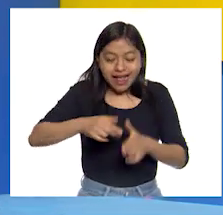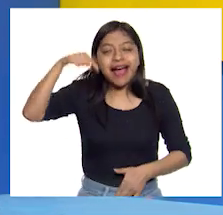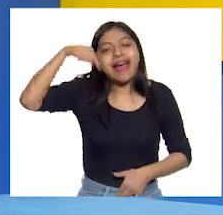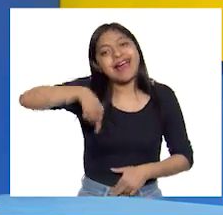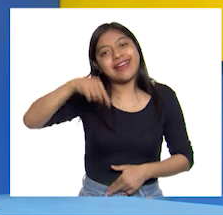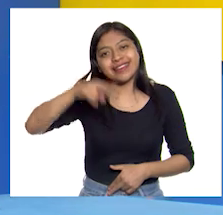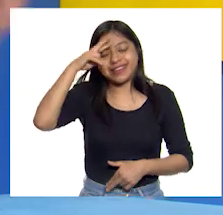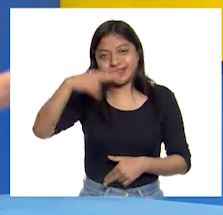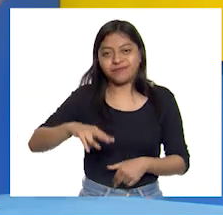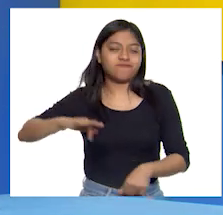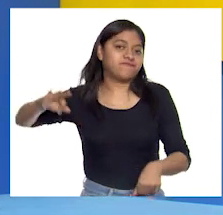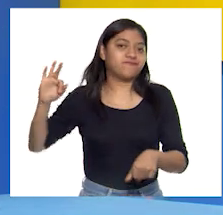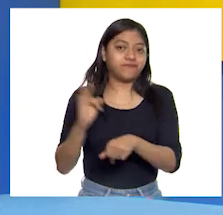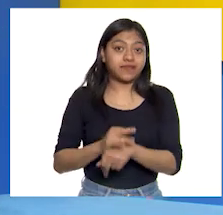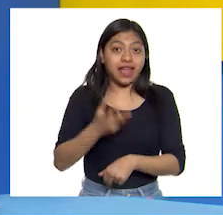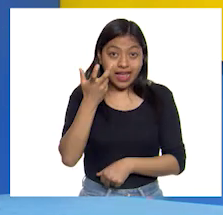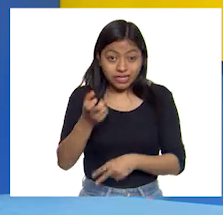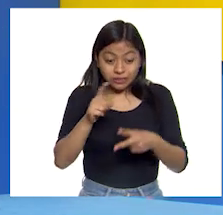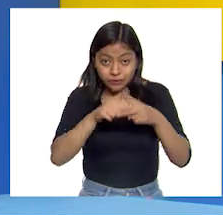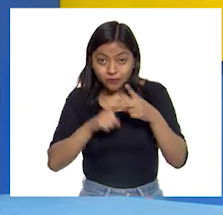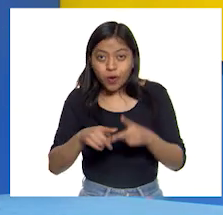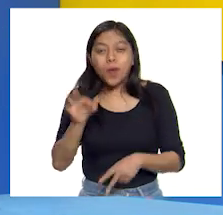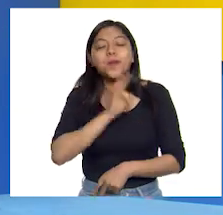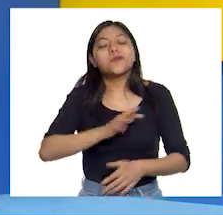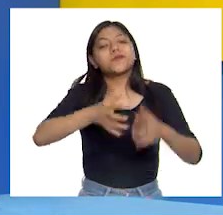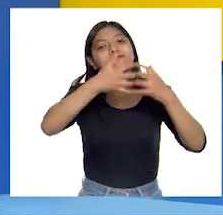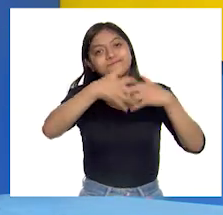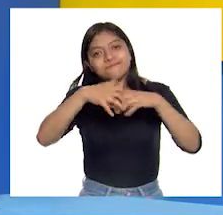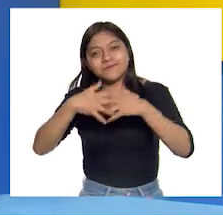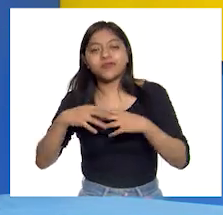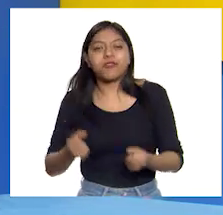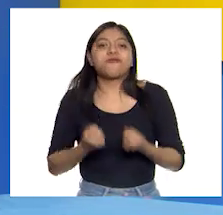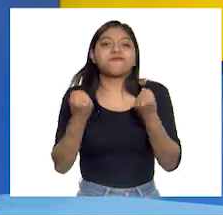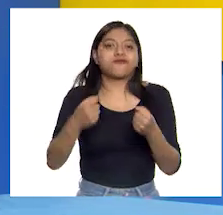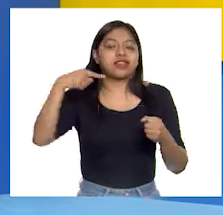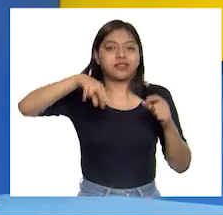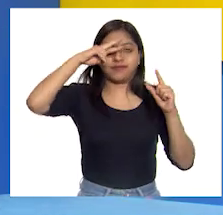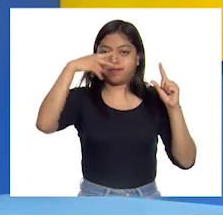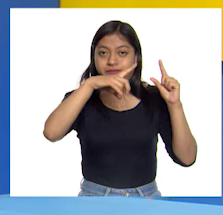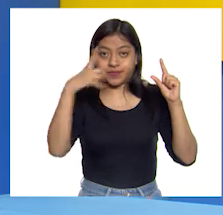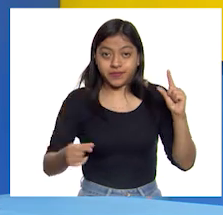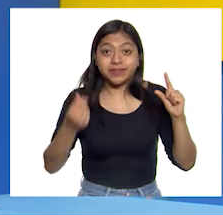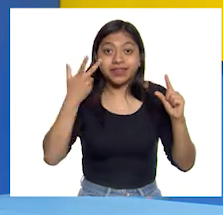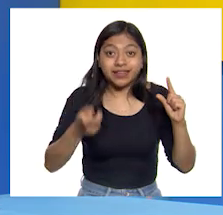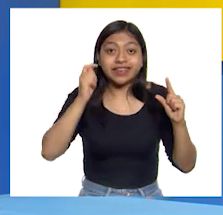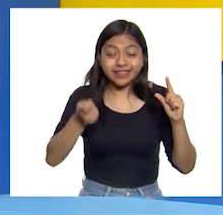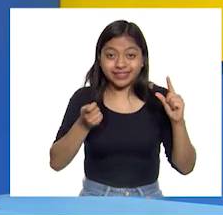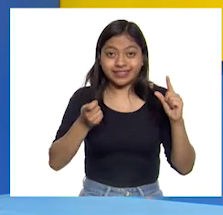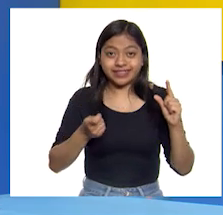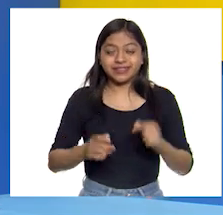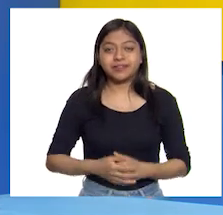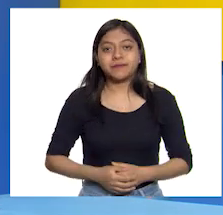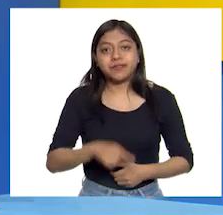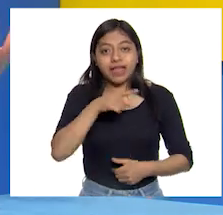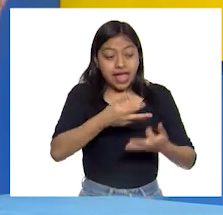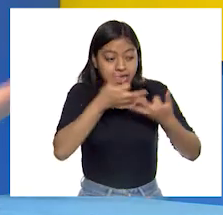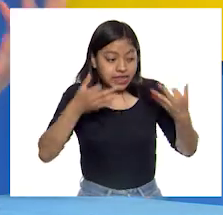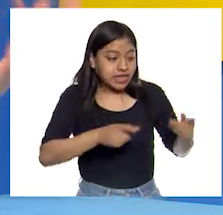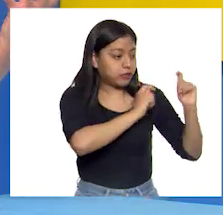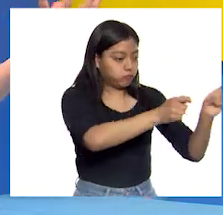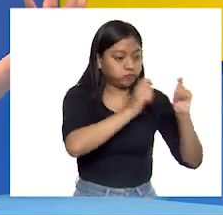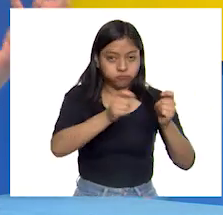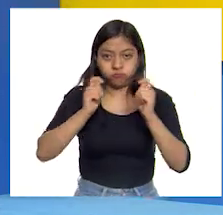proceso. Recuerden, allá en casa, que durante la administración de Lázaro Cárdenas fue el auge del reparto agrario. además